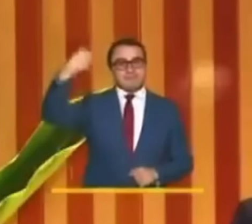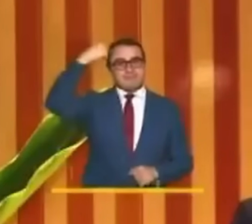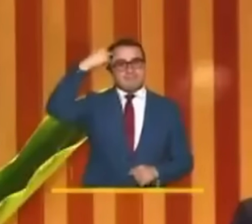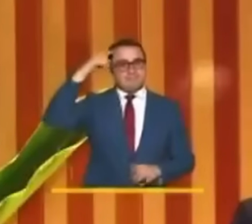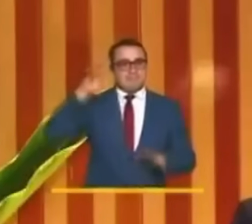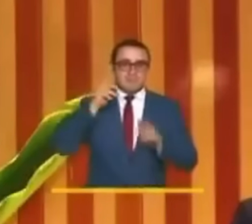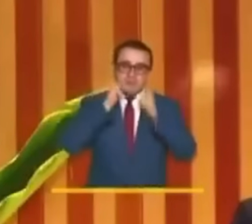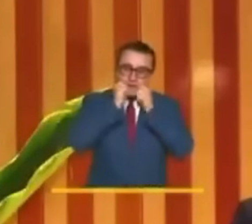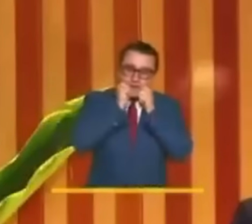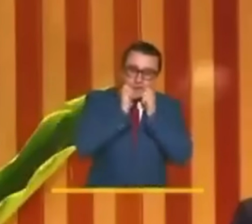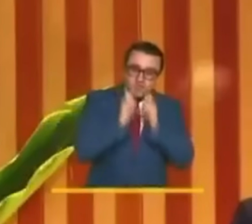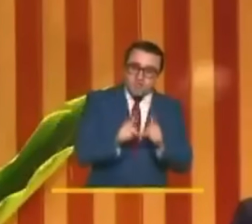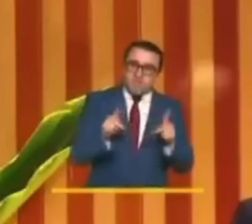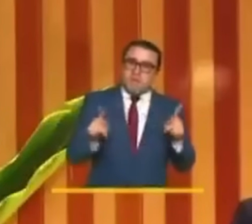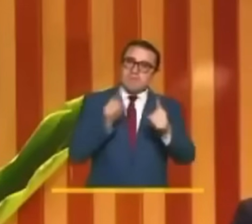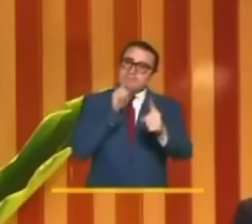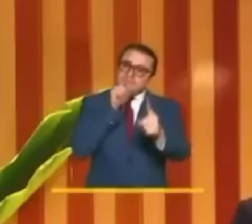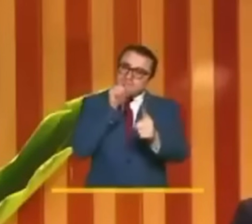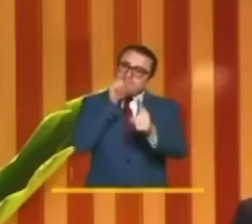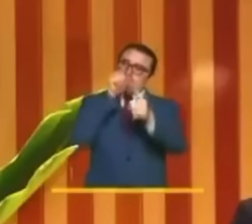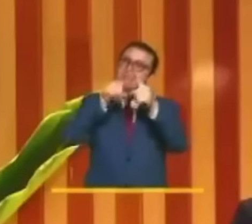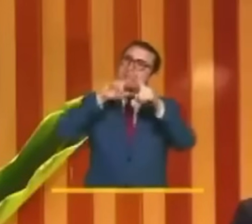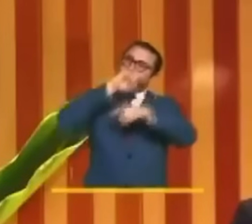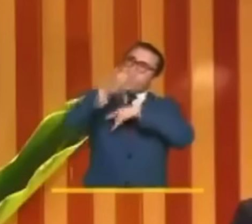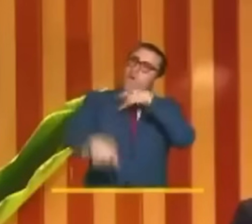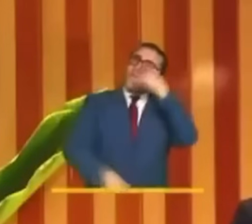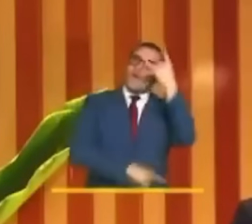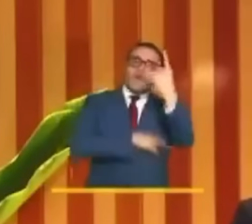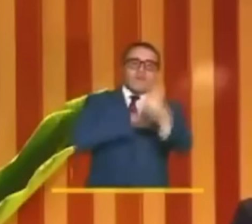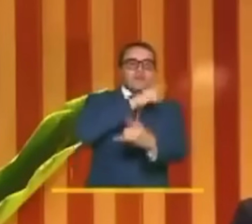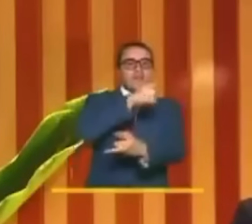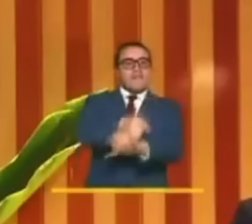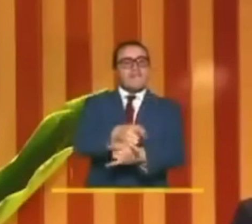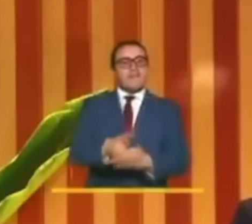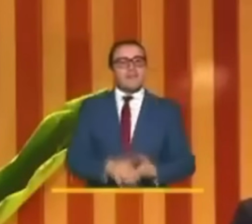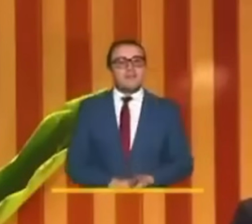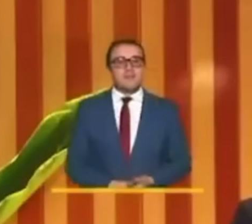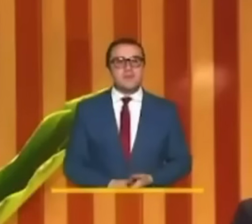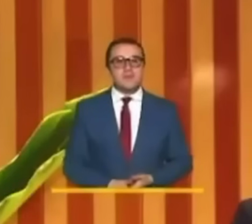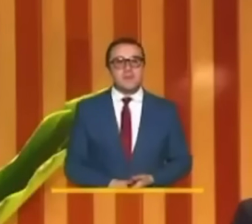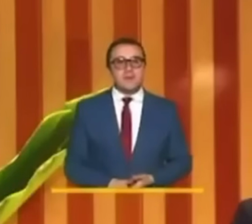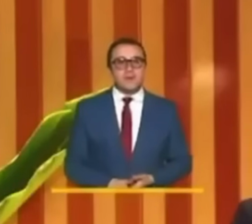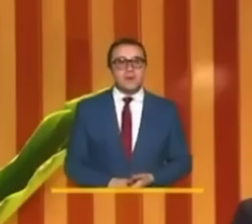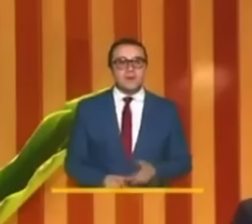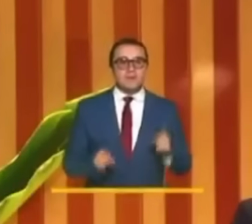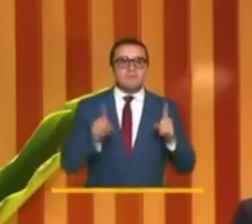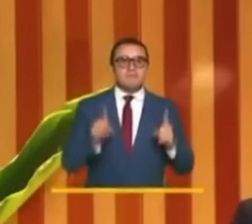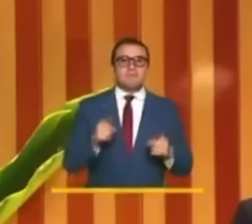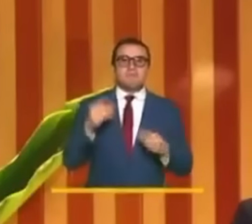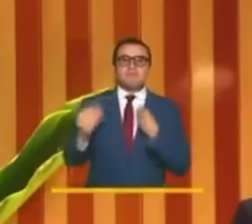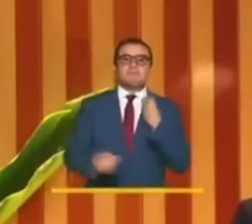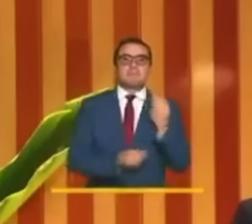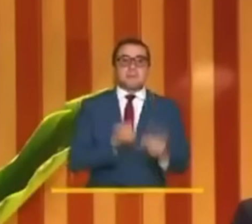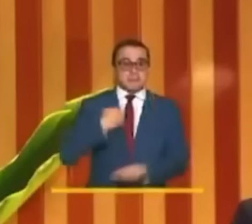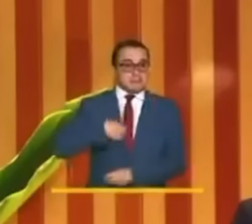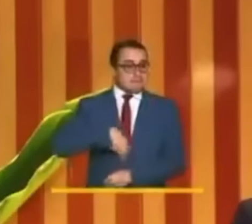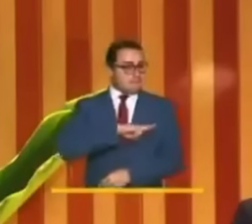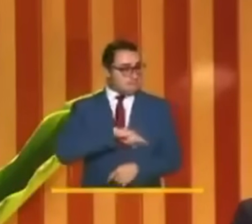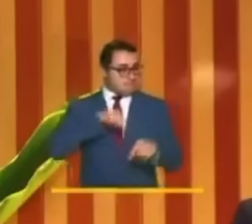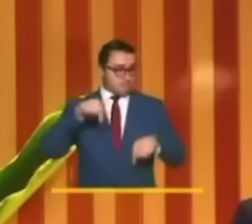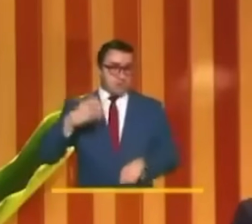humanidad es el universo. Y que solo nos lo impide estarnos matando entre nosotros